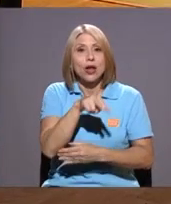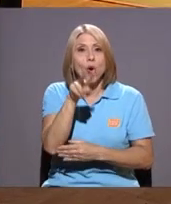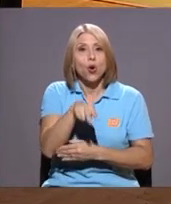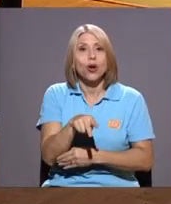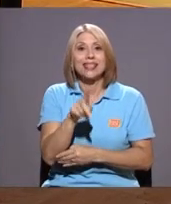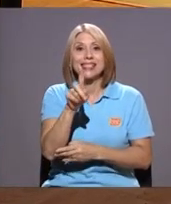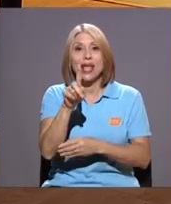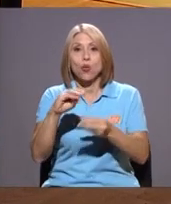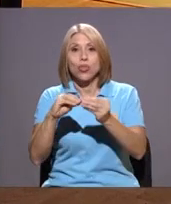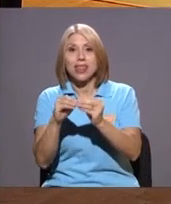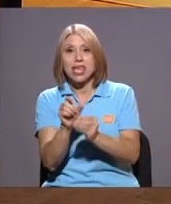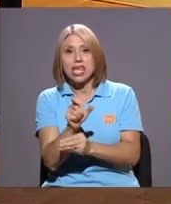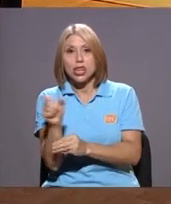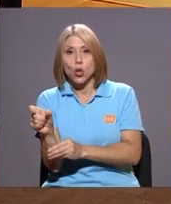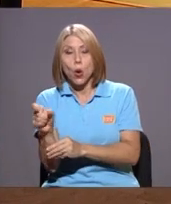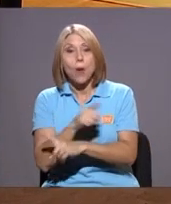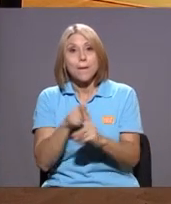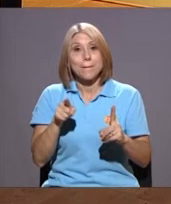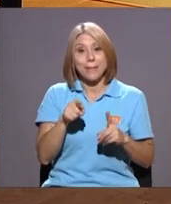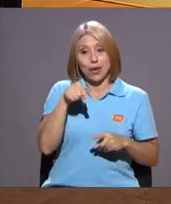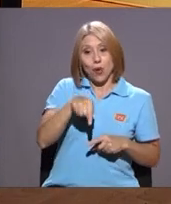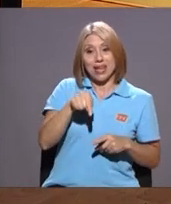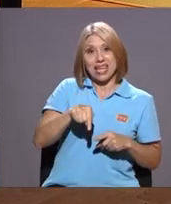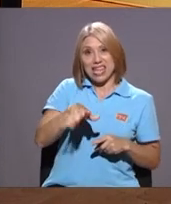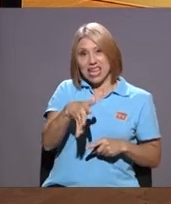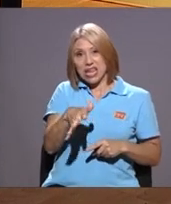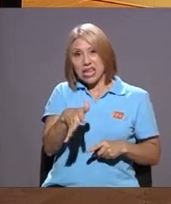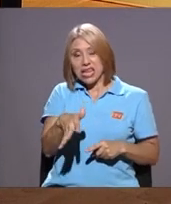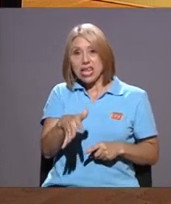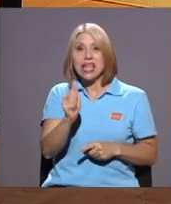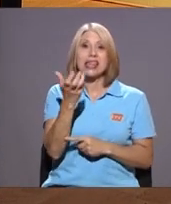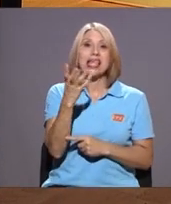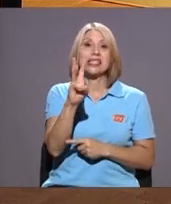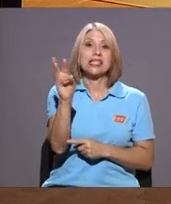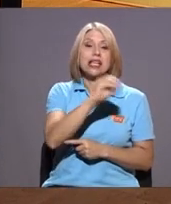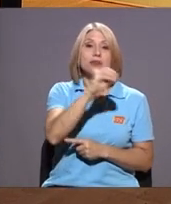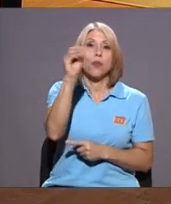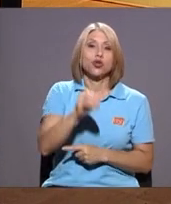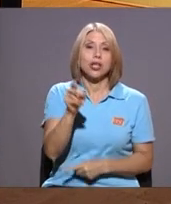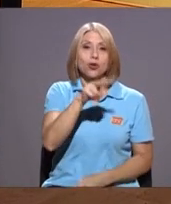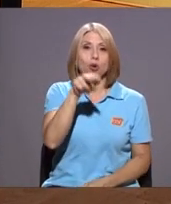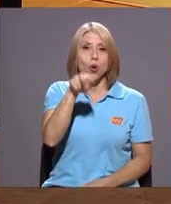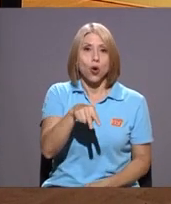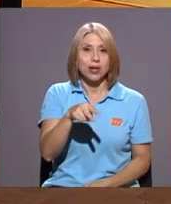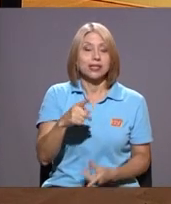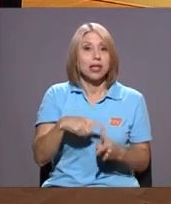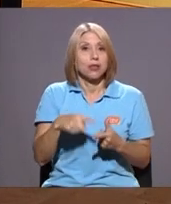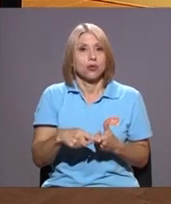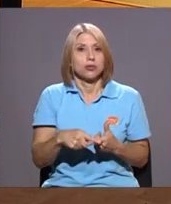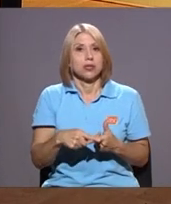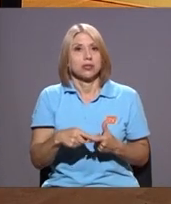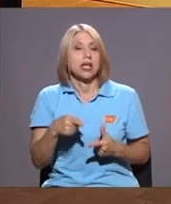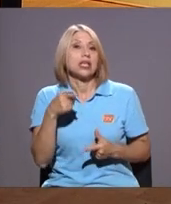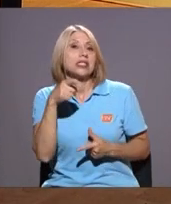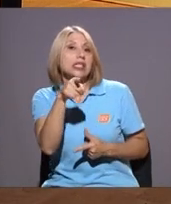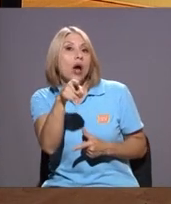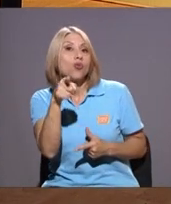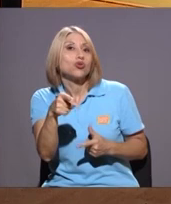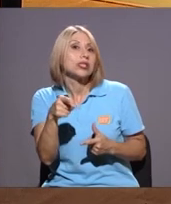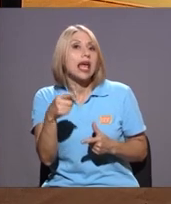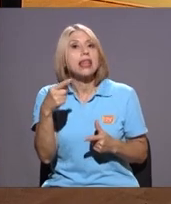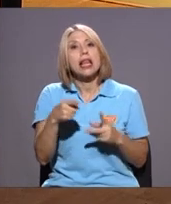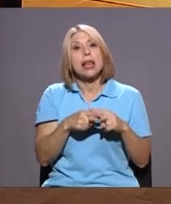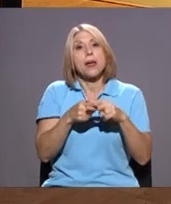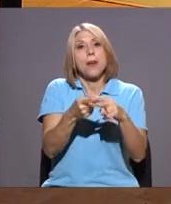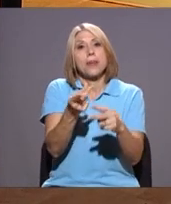que las tasas de interés promedio en el país siguen siendo 16% en colones pues claro cuando usted le calculan una cuota de un